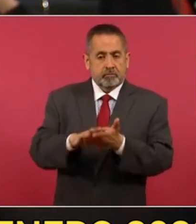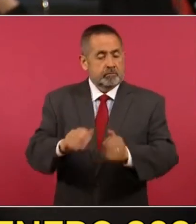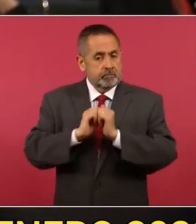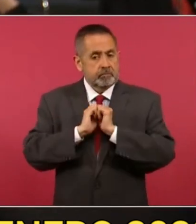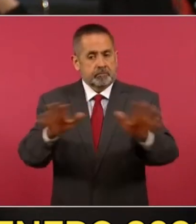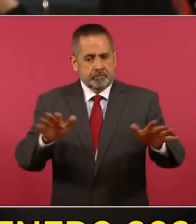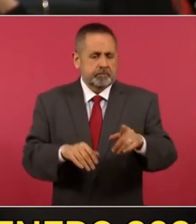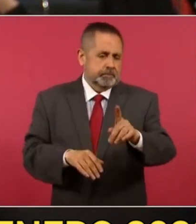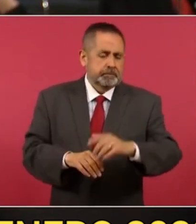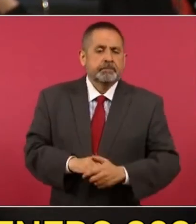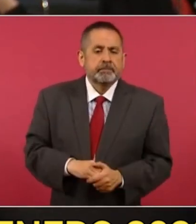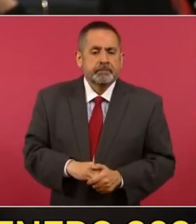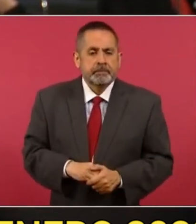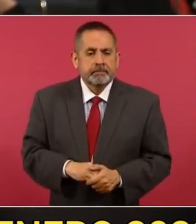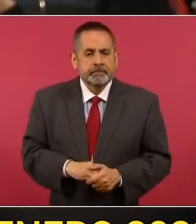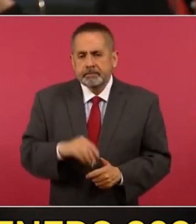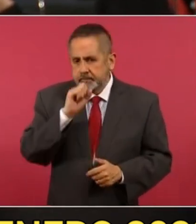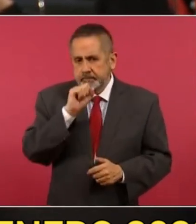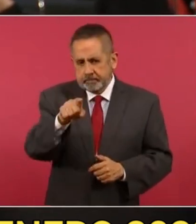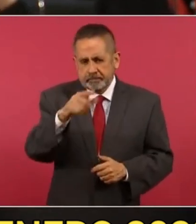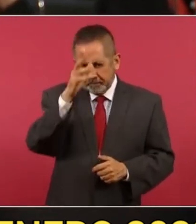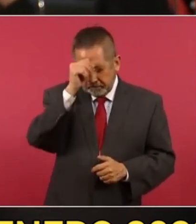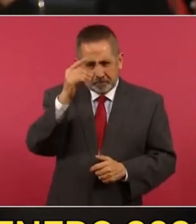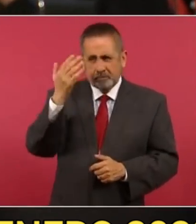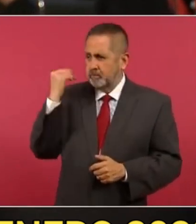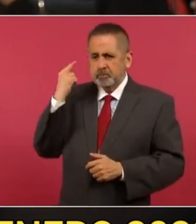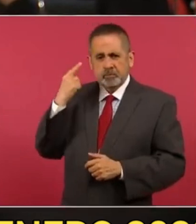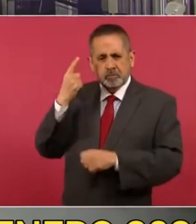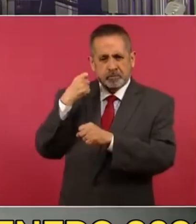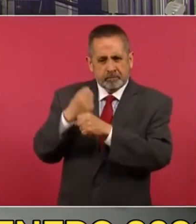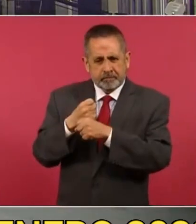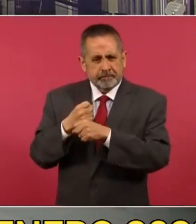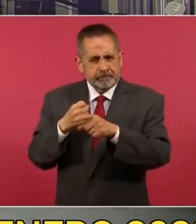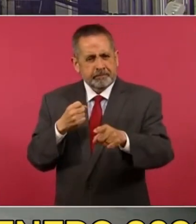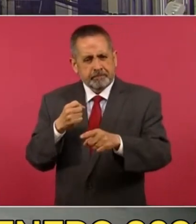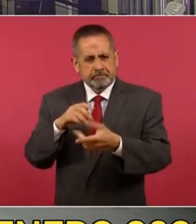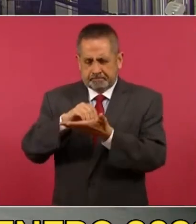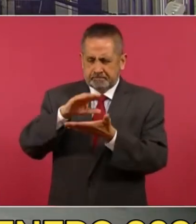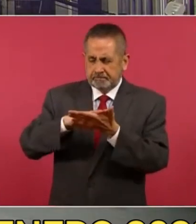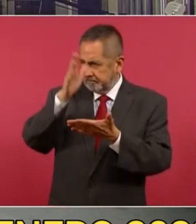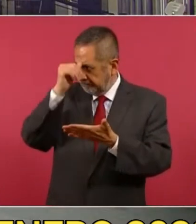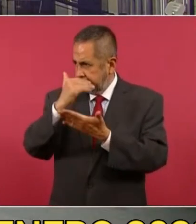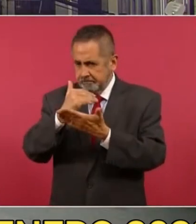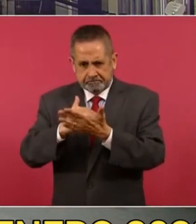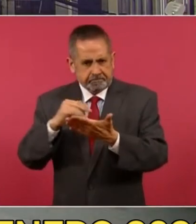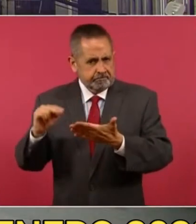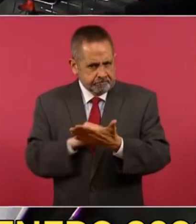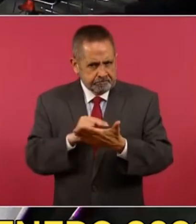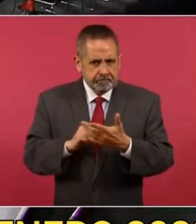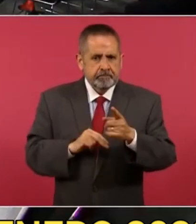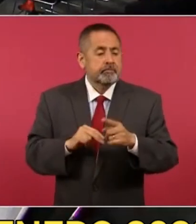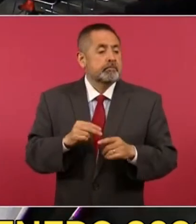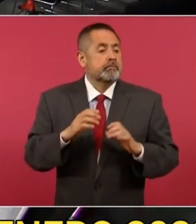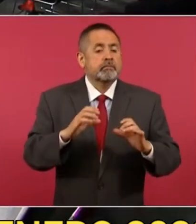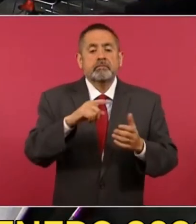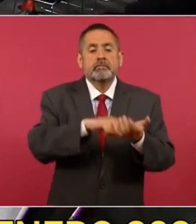Federación. Y también este acuerdo que usted hizo el año pasado, decía usted que mantenía estable los